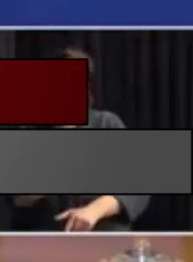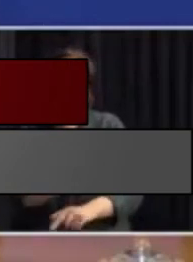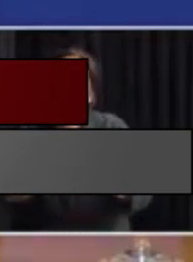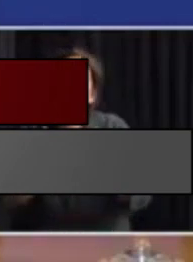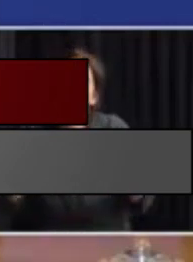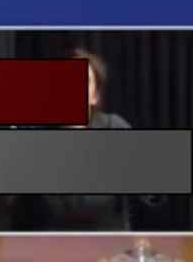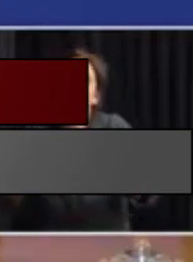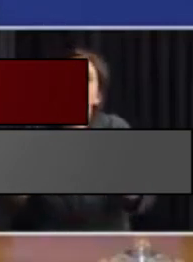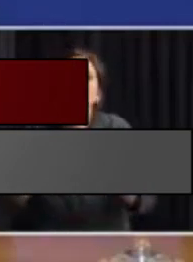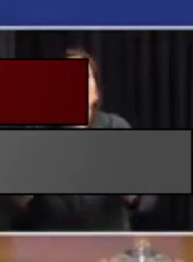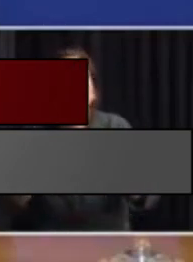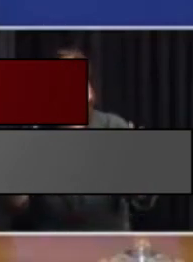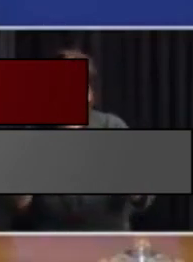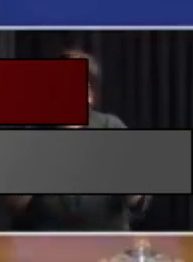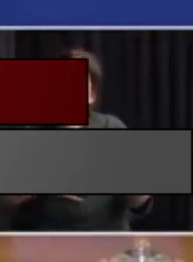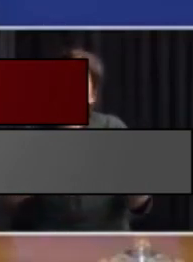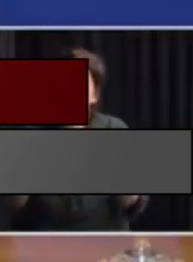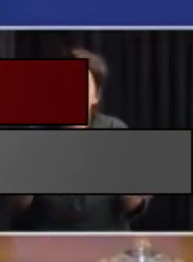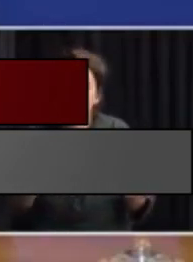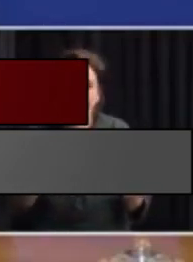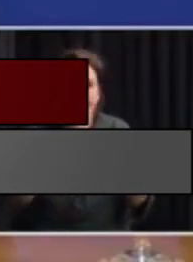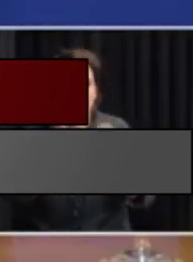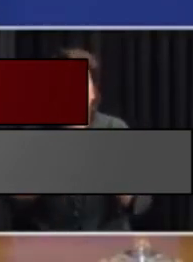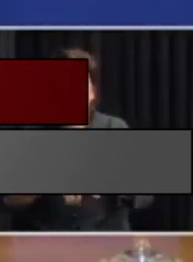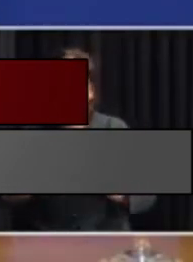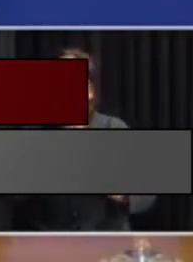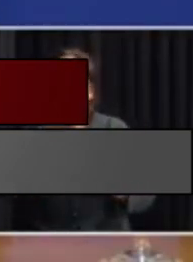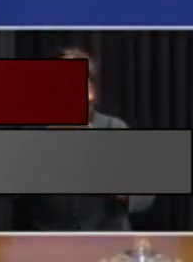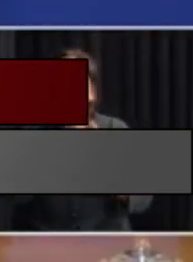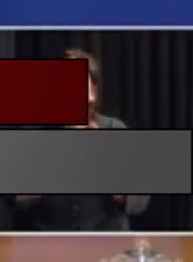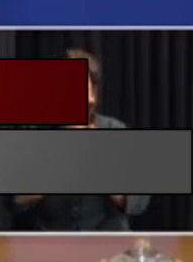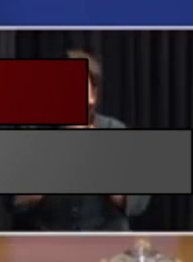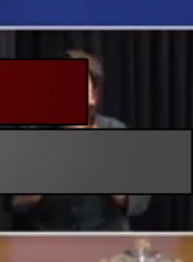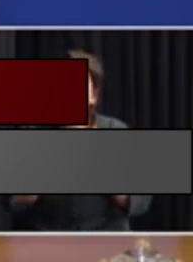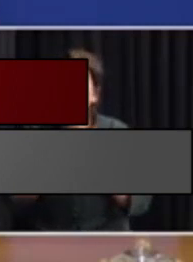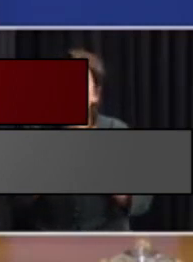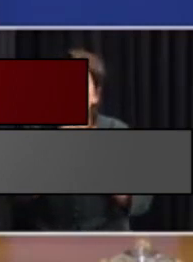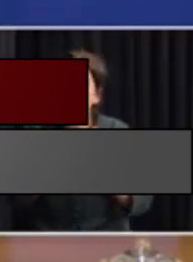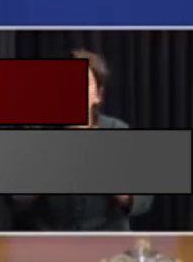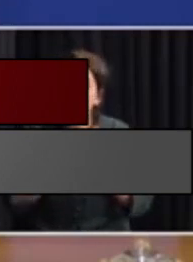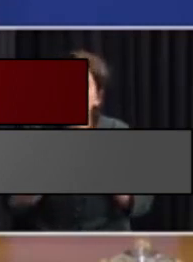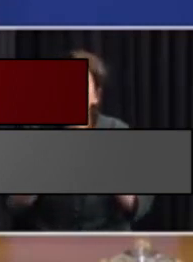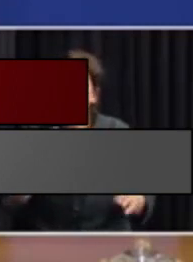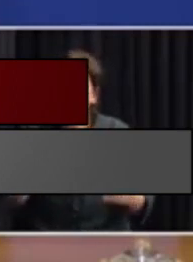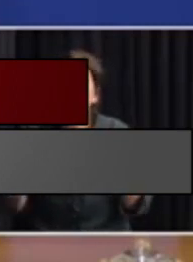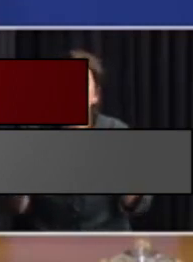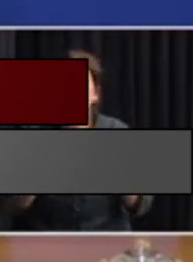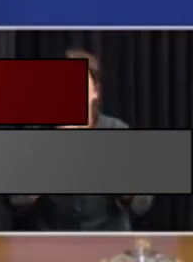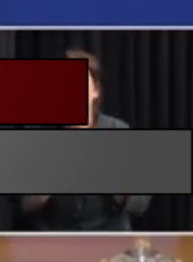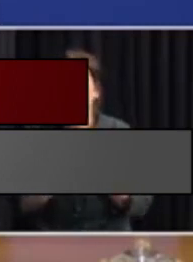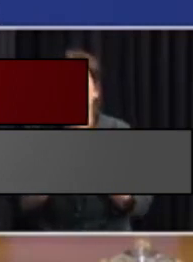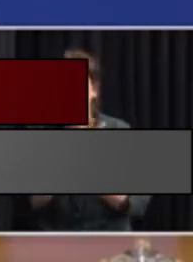de fiestas no está habilitado el baile. El protocolo es más flexible para